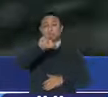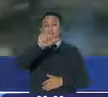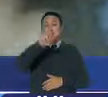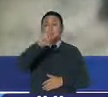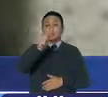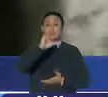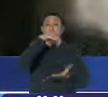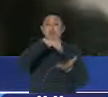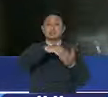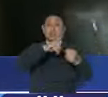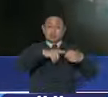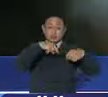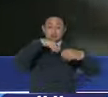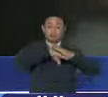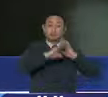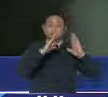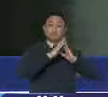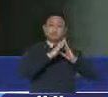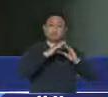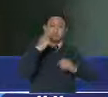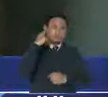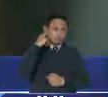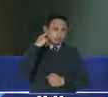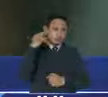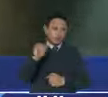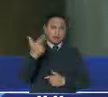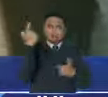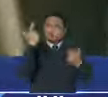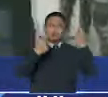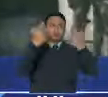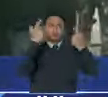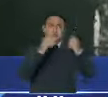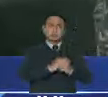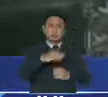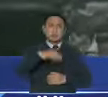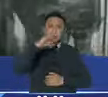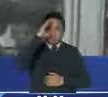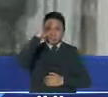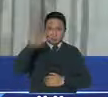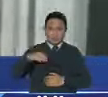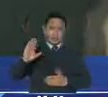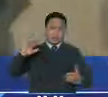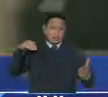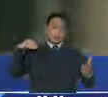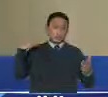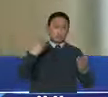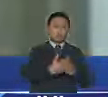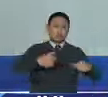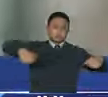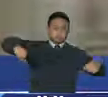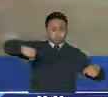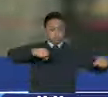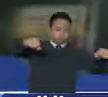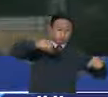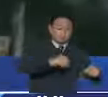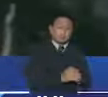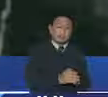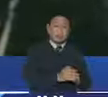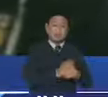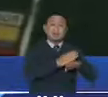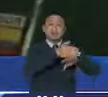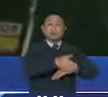el interior de una casa disparaban como en el viejo oeste. La policía motorizada fue la primera en llegar al sitio. Minutos después,